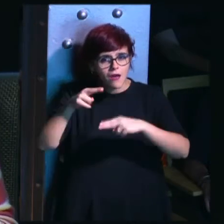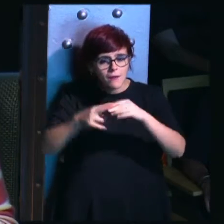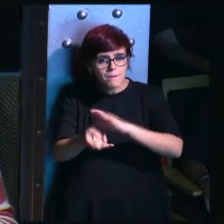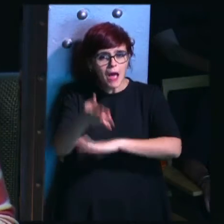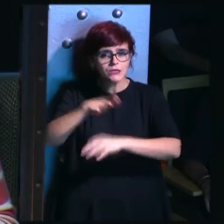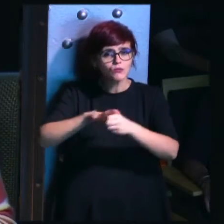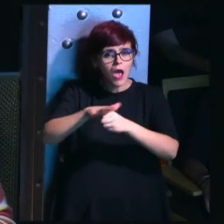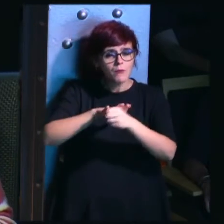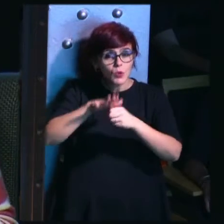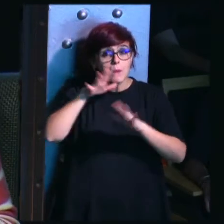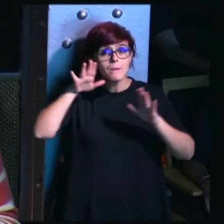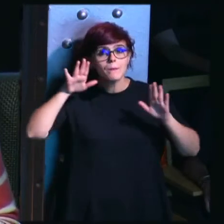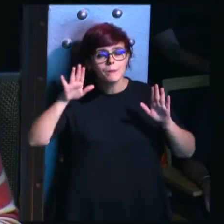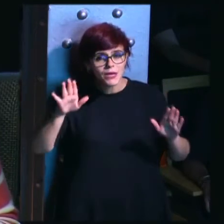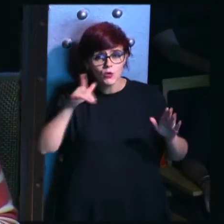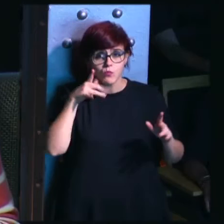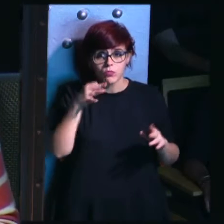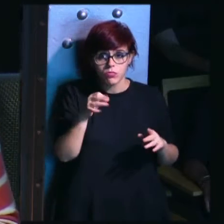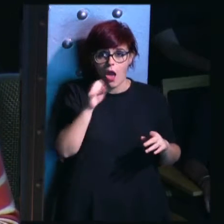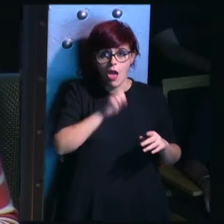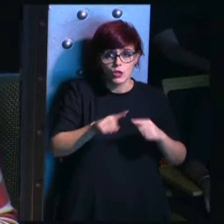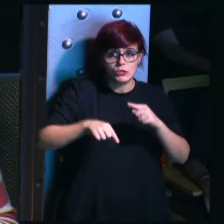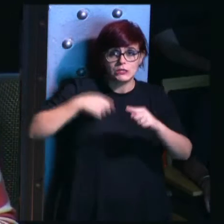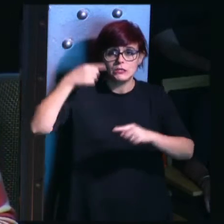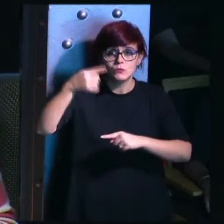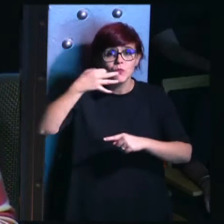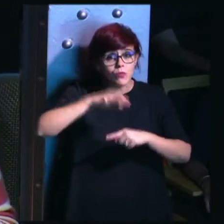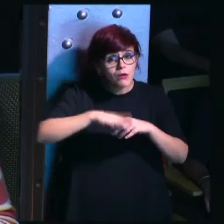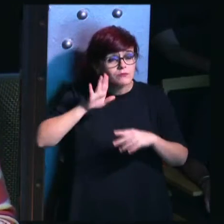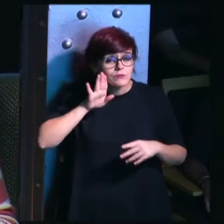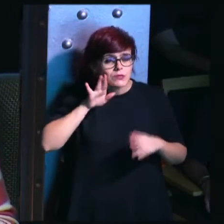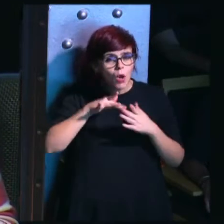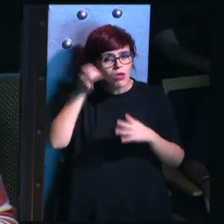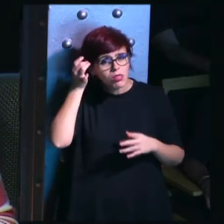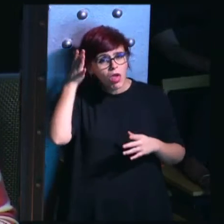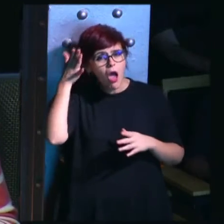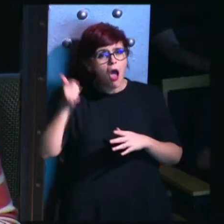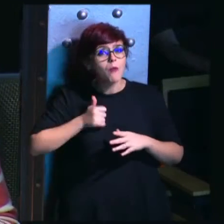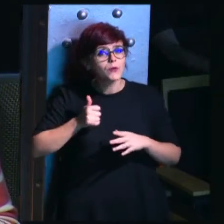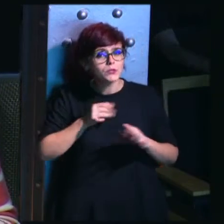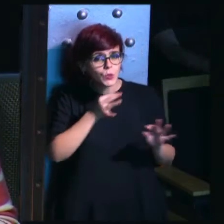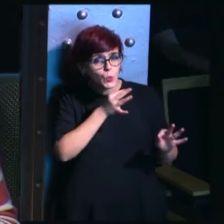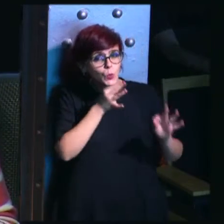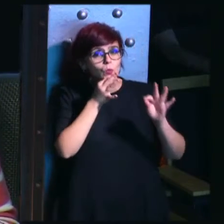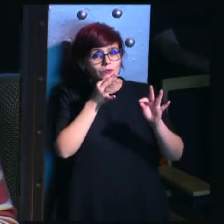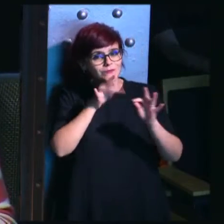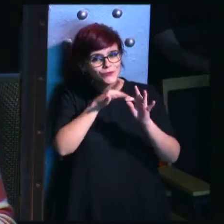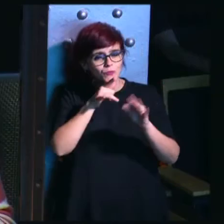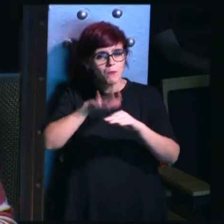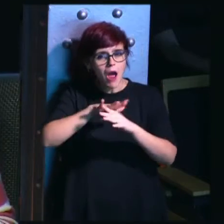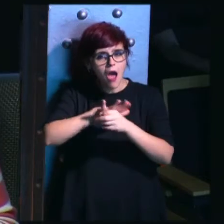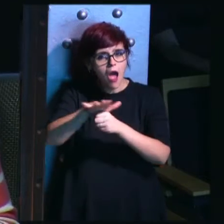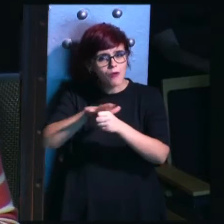en concreto, pero probablemente unos años después puede ser que queramos aplicar esas mismas ideas y todo ese background que hayamos cogido en